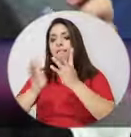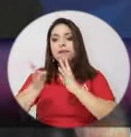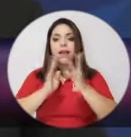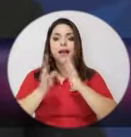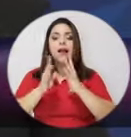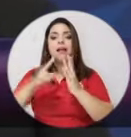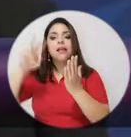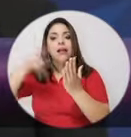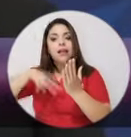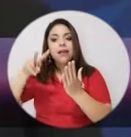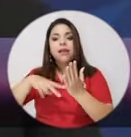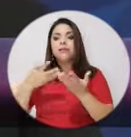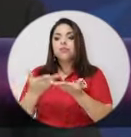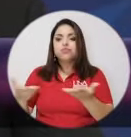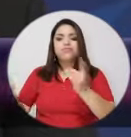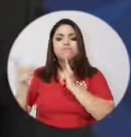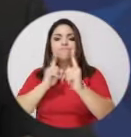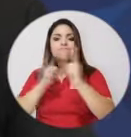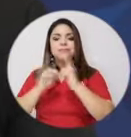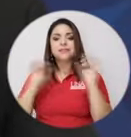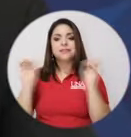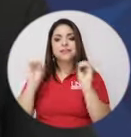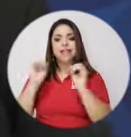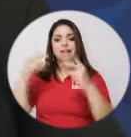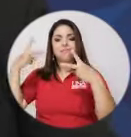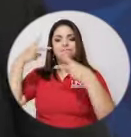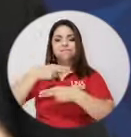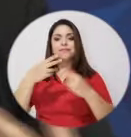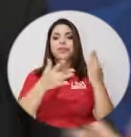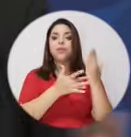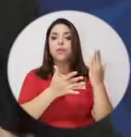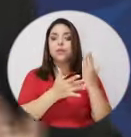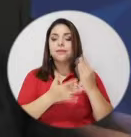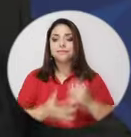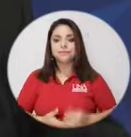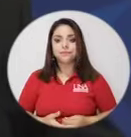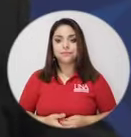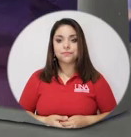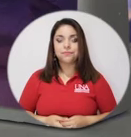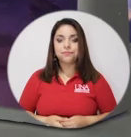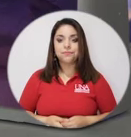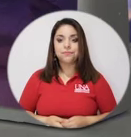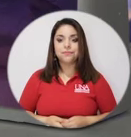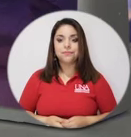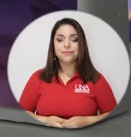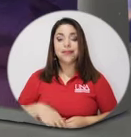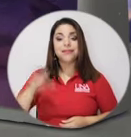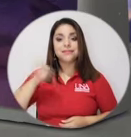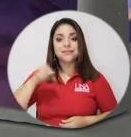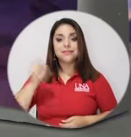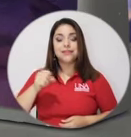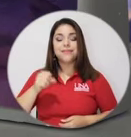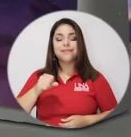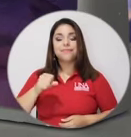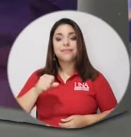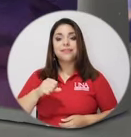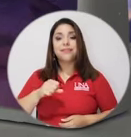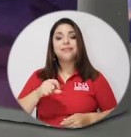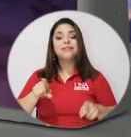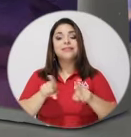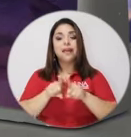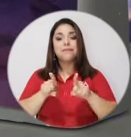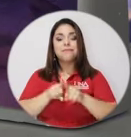estos aparatos y decimos, ahora vamos a conversar, vamos a dialogar sin ninguna interrupción tecnológica. Y